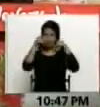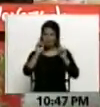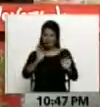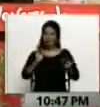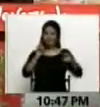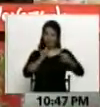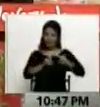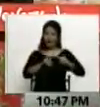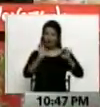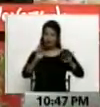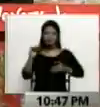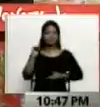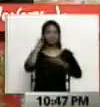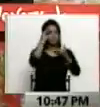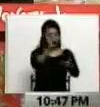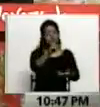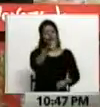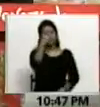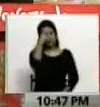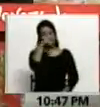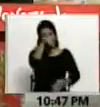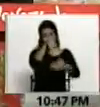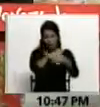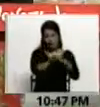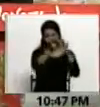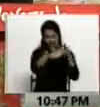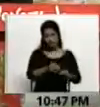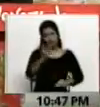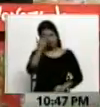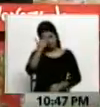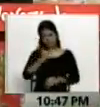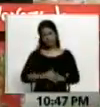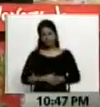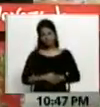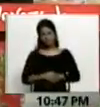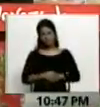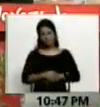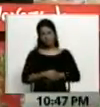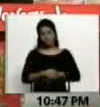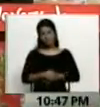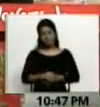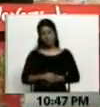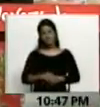Cristóbal s que la va a guardar como